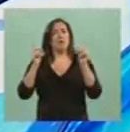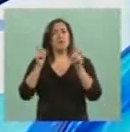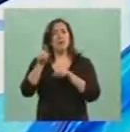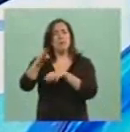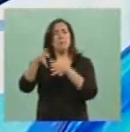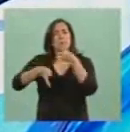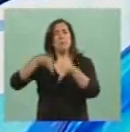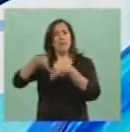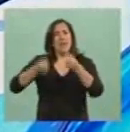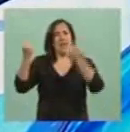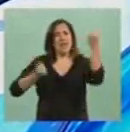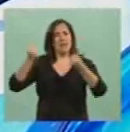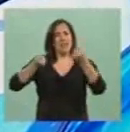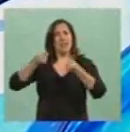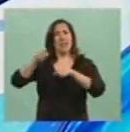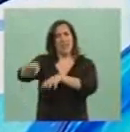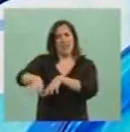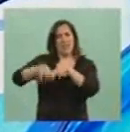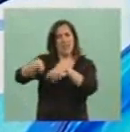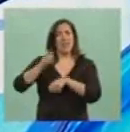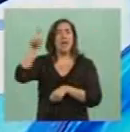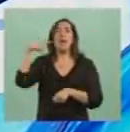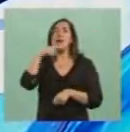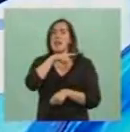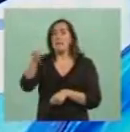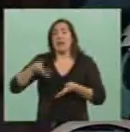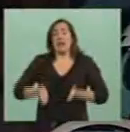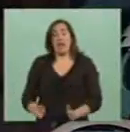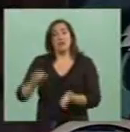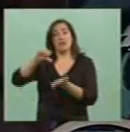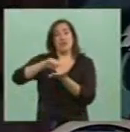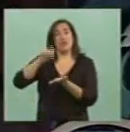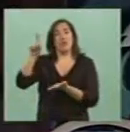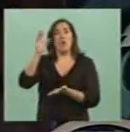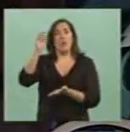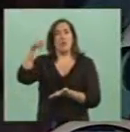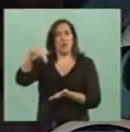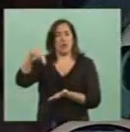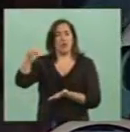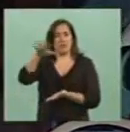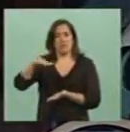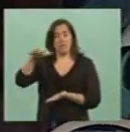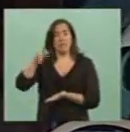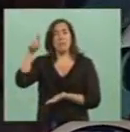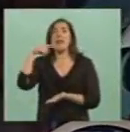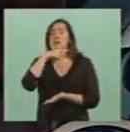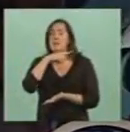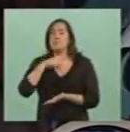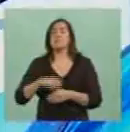la Universidad Alemana de Dresden, es alemán, él nació en Bonn. Es